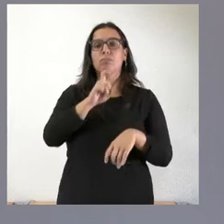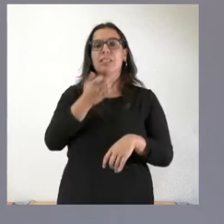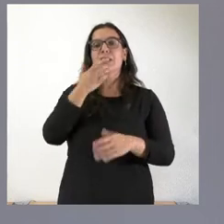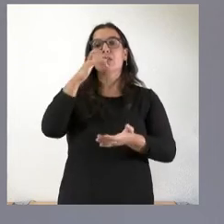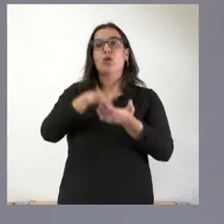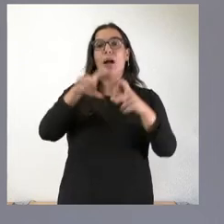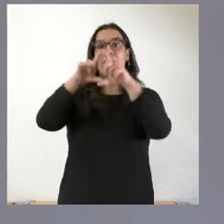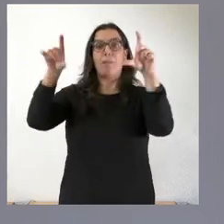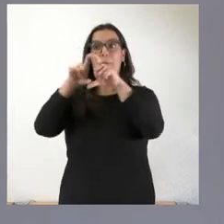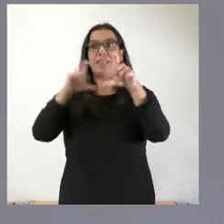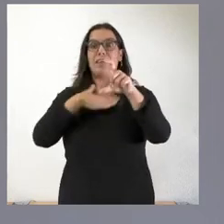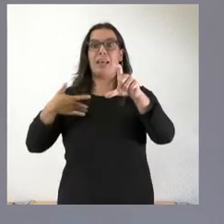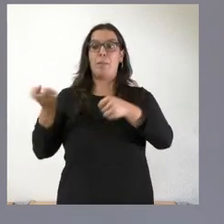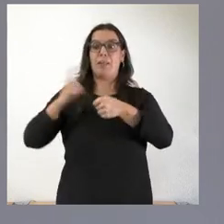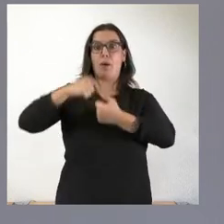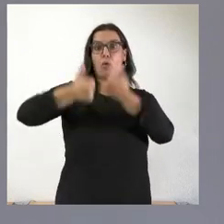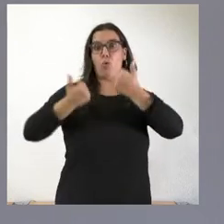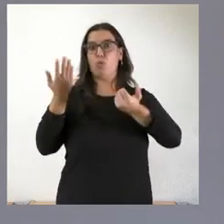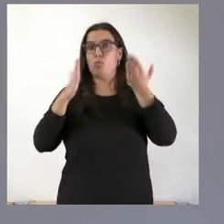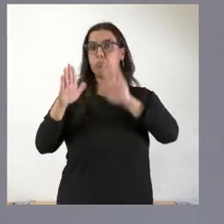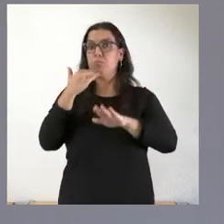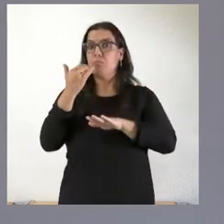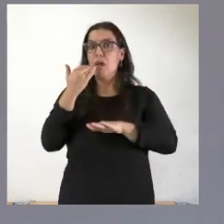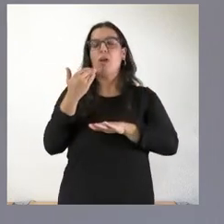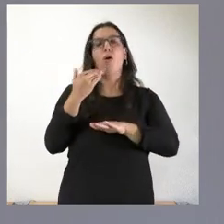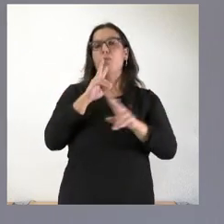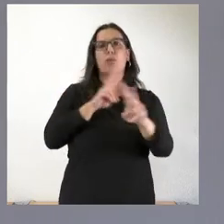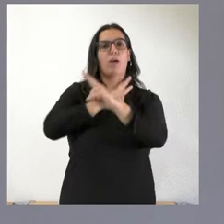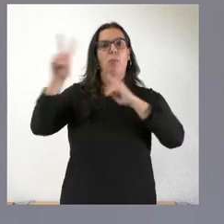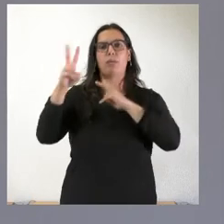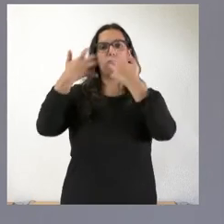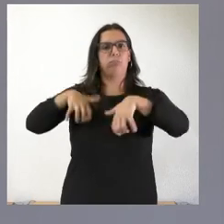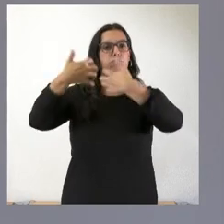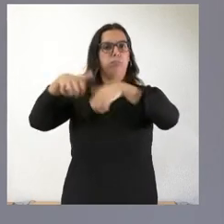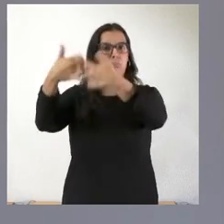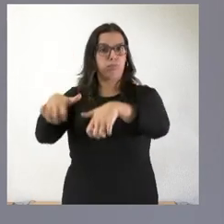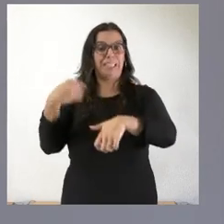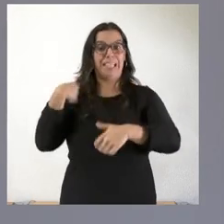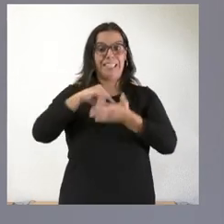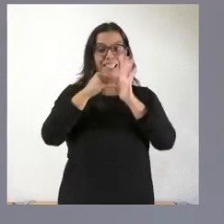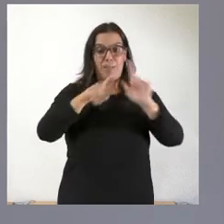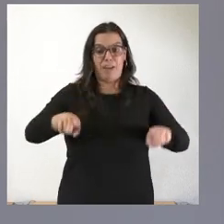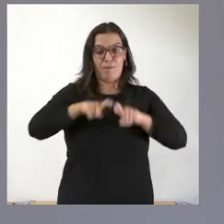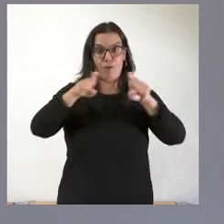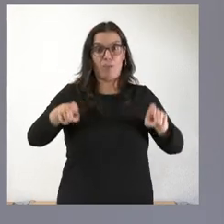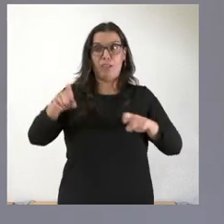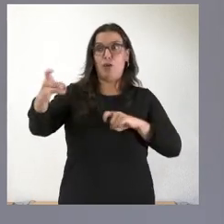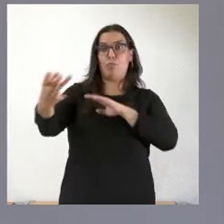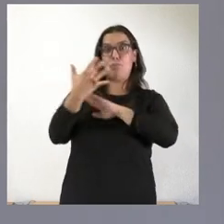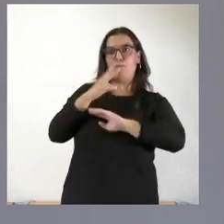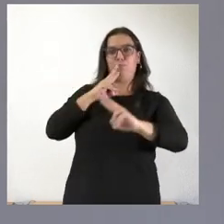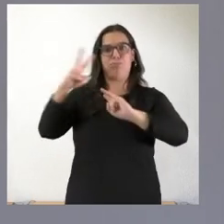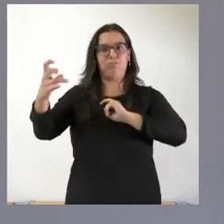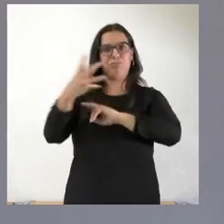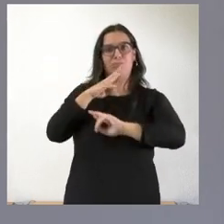contratistas, de tal forma que automáticamente el propio sistema informático prepara esas comunicaciones a licitadores